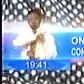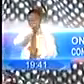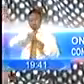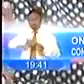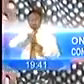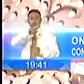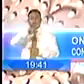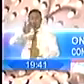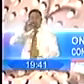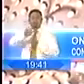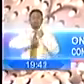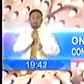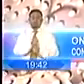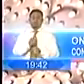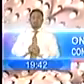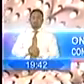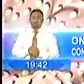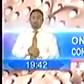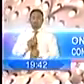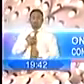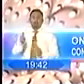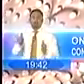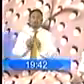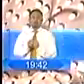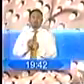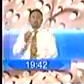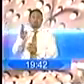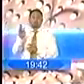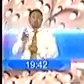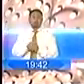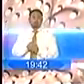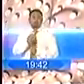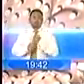apenas 27. Llegué con mi marido en el año